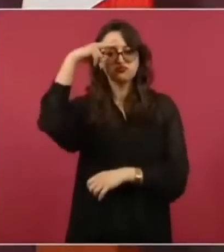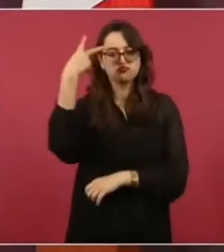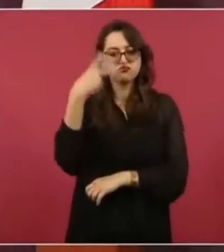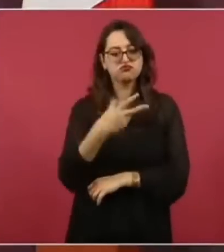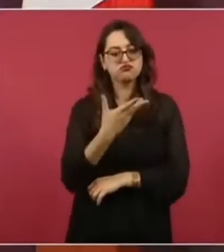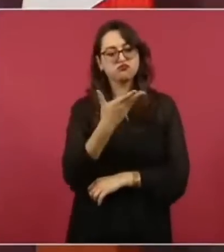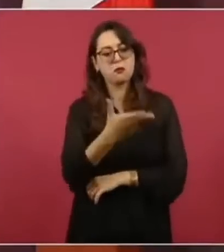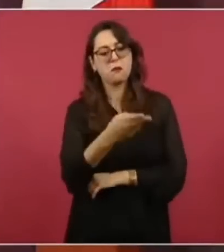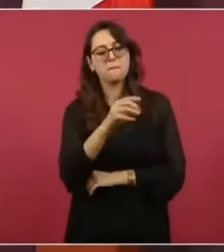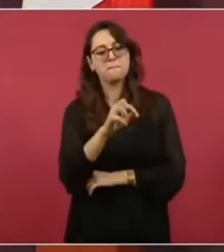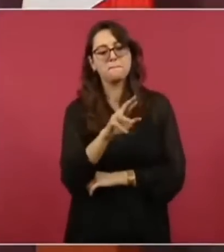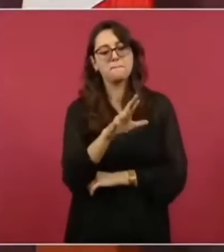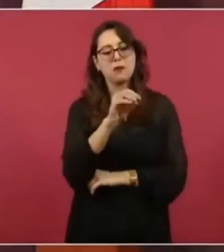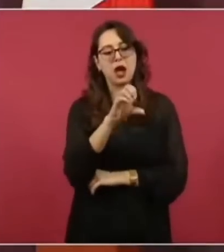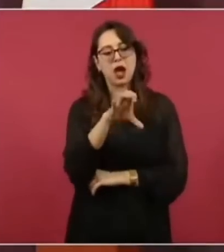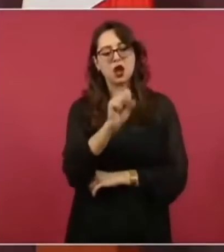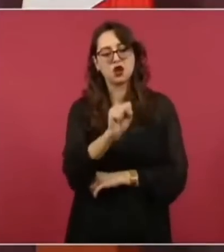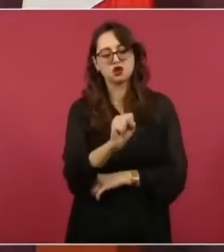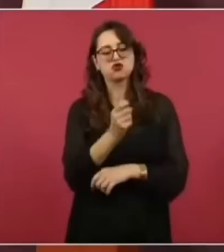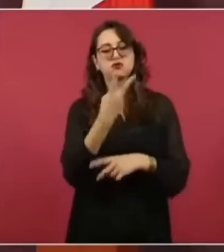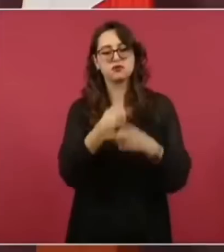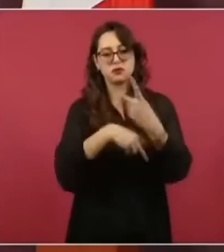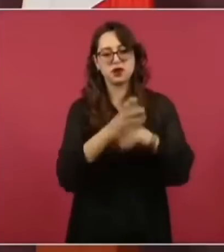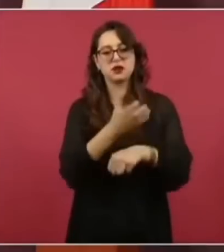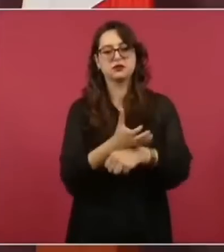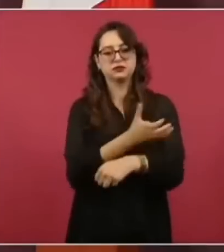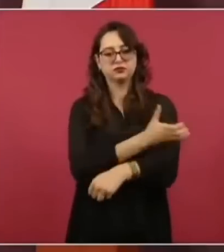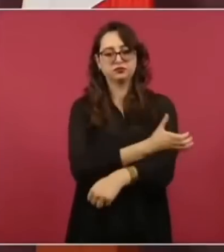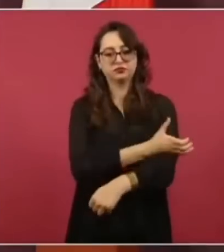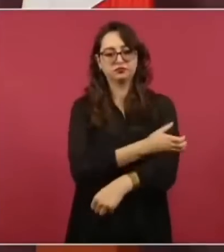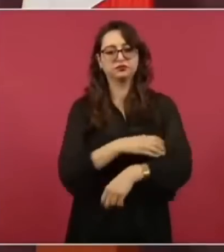Marcos Faslich, que está aquí con nosotros.